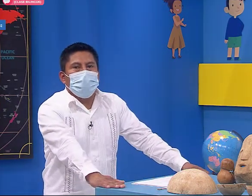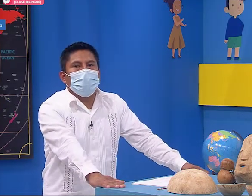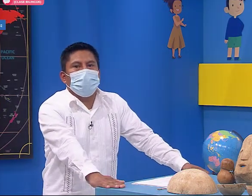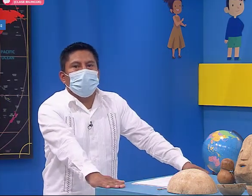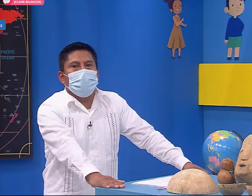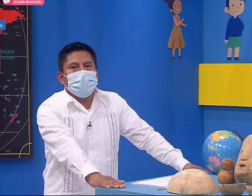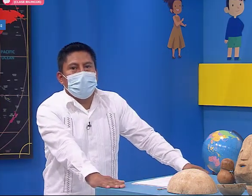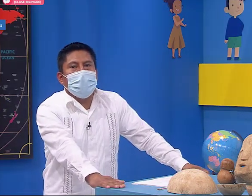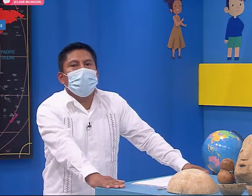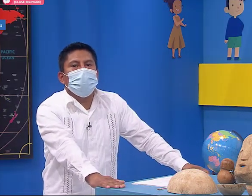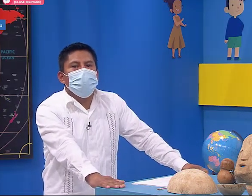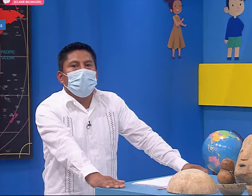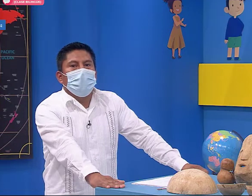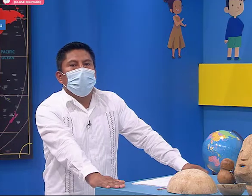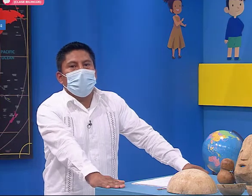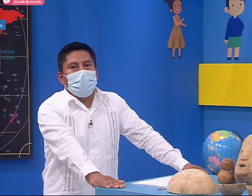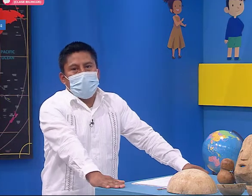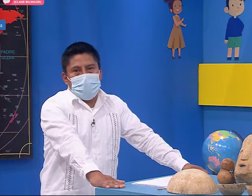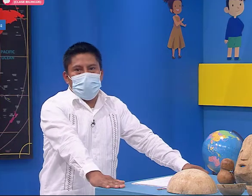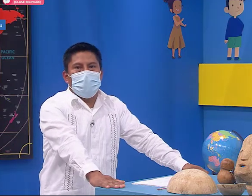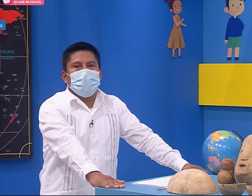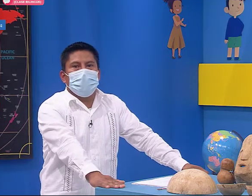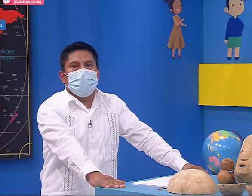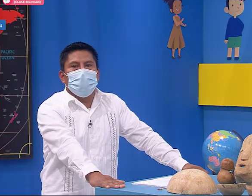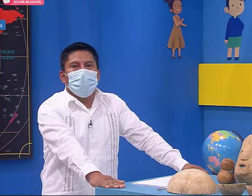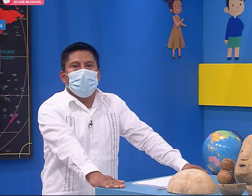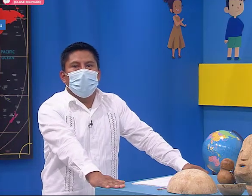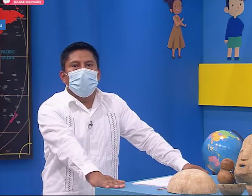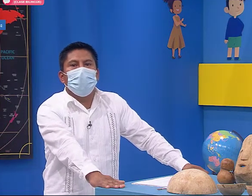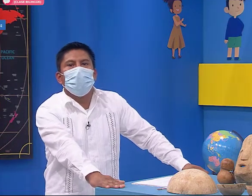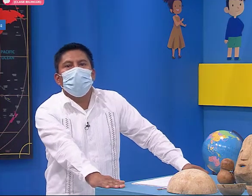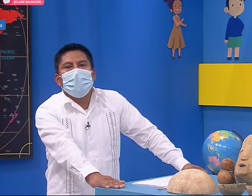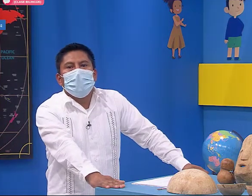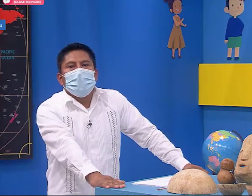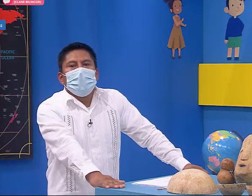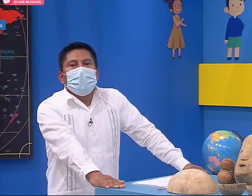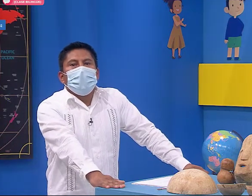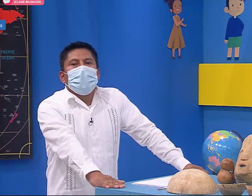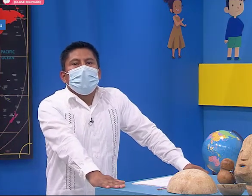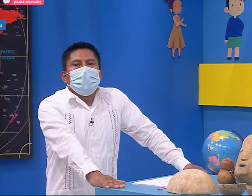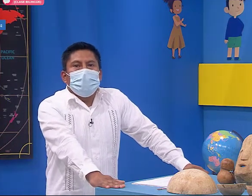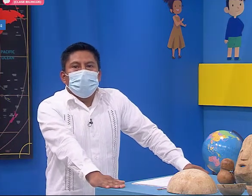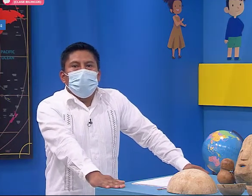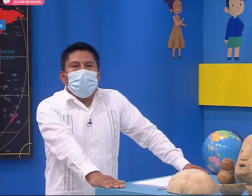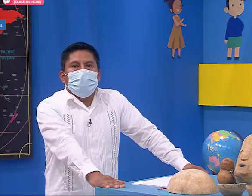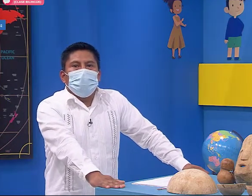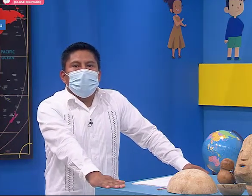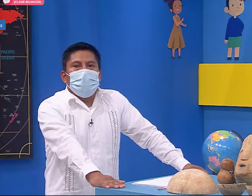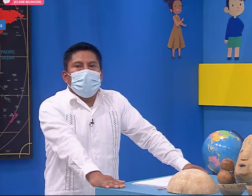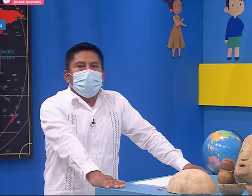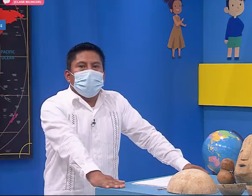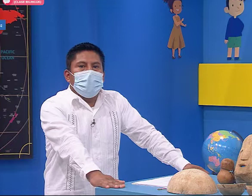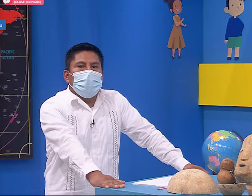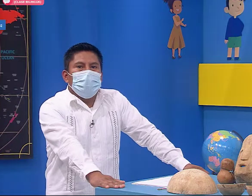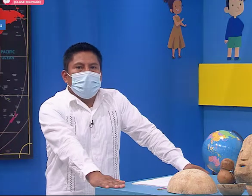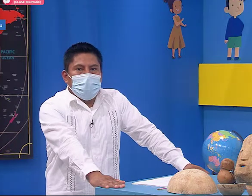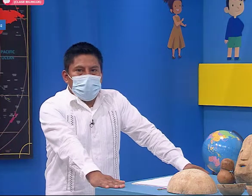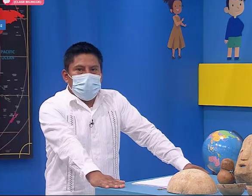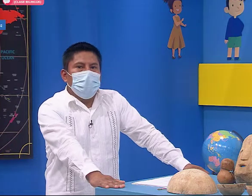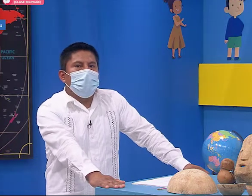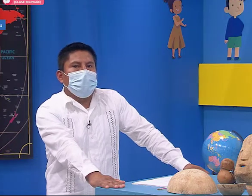joho, gomo chonongia, no chitoni. Gino yonina, guya shona